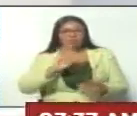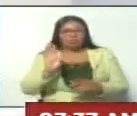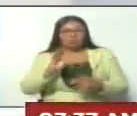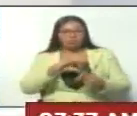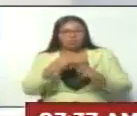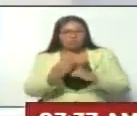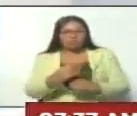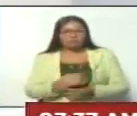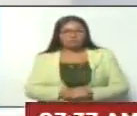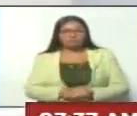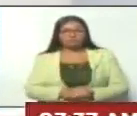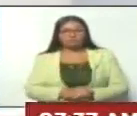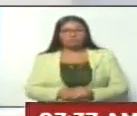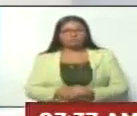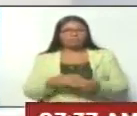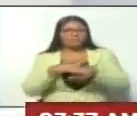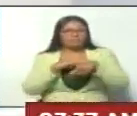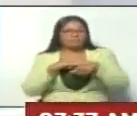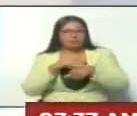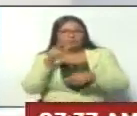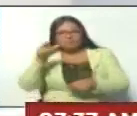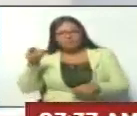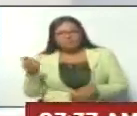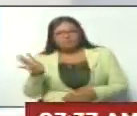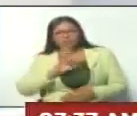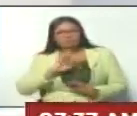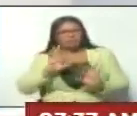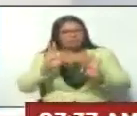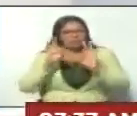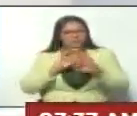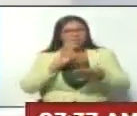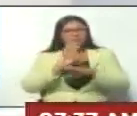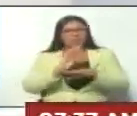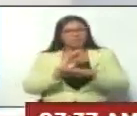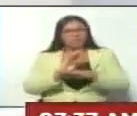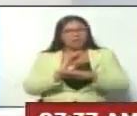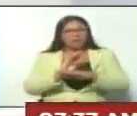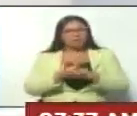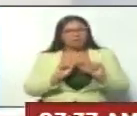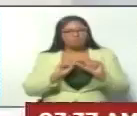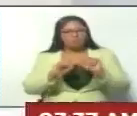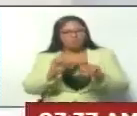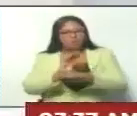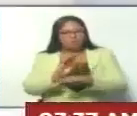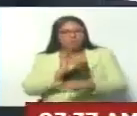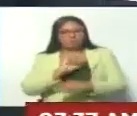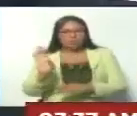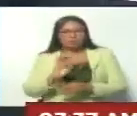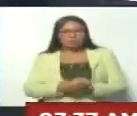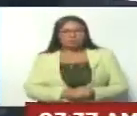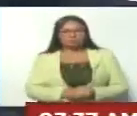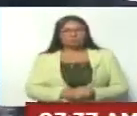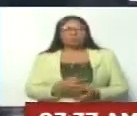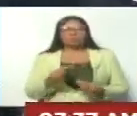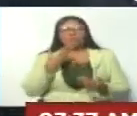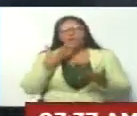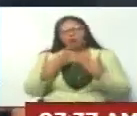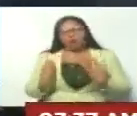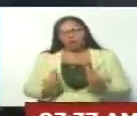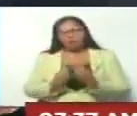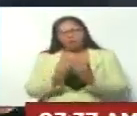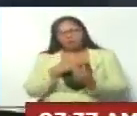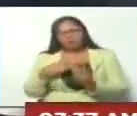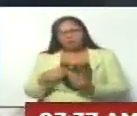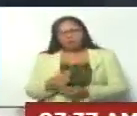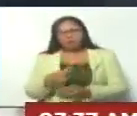gobernadores, alcaldes, ministros, personas particulares, a proteger, preservar y cuidar su patrimonio. Muchísimas gracias por